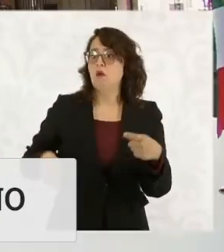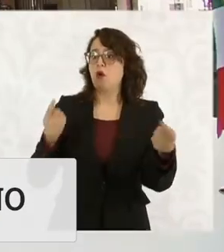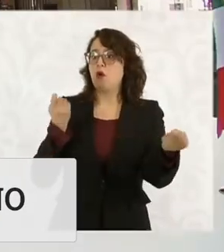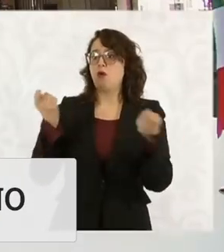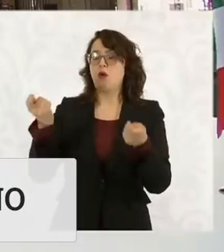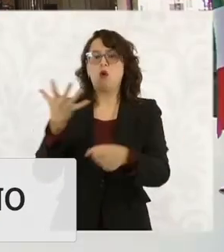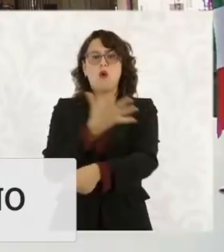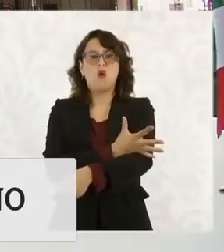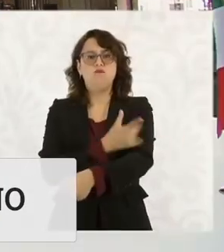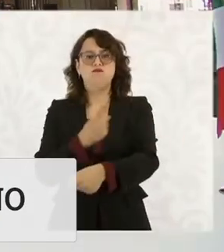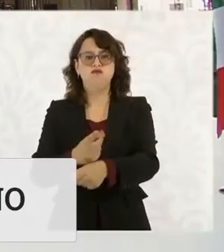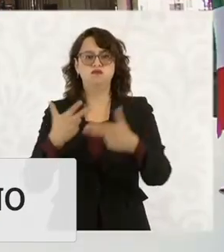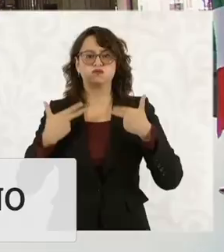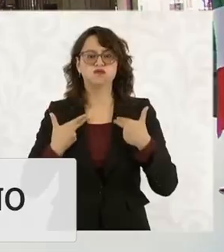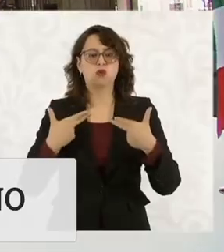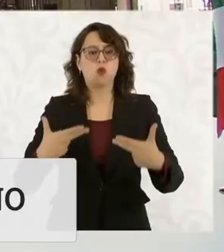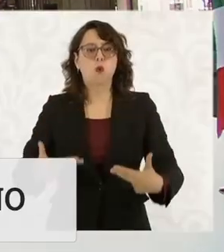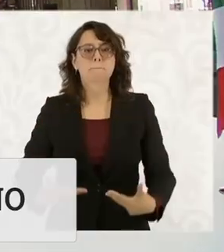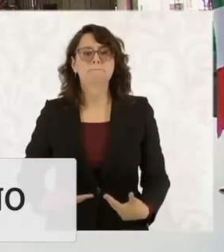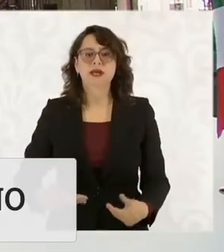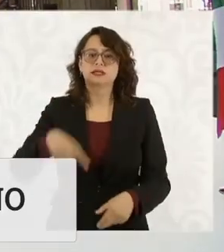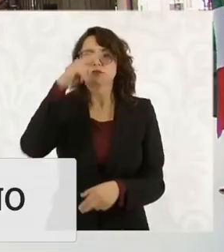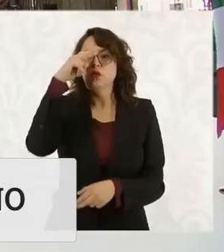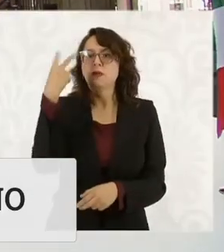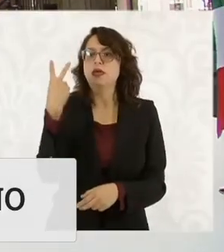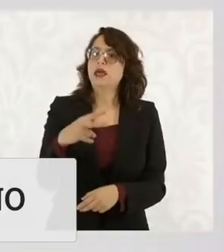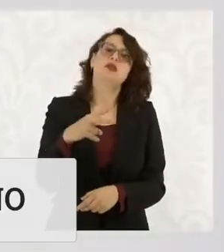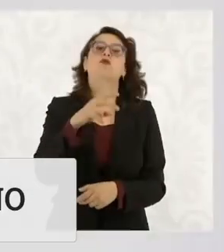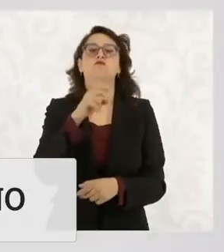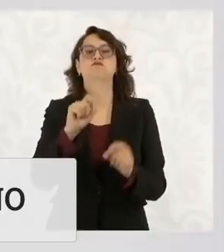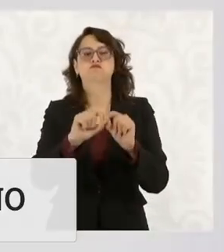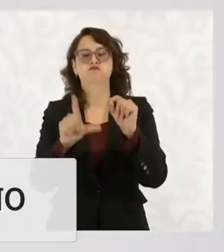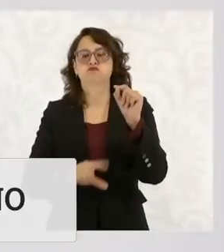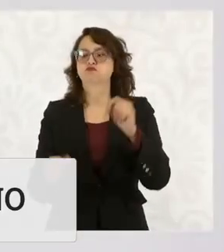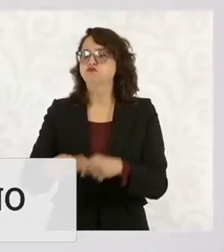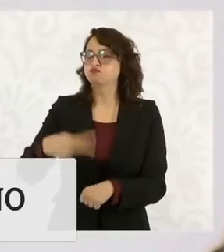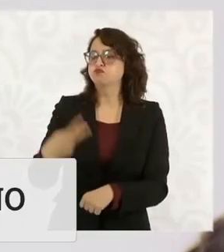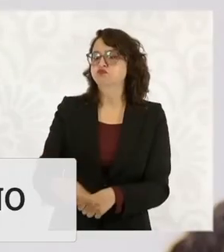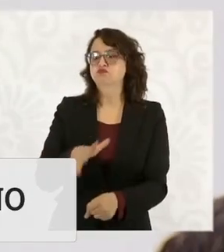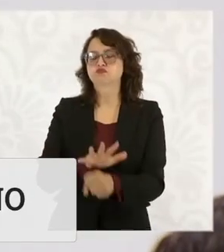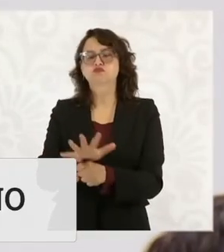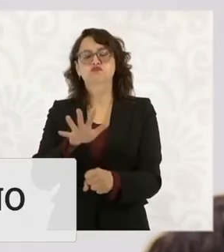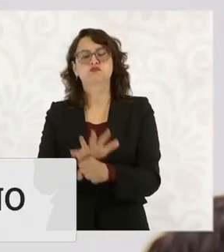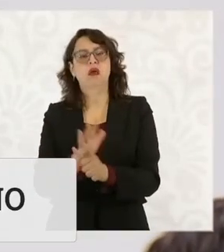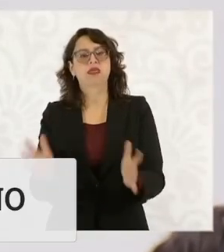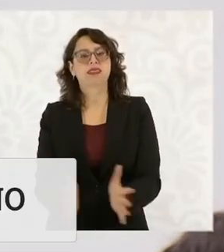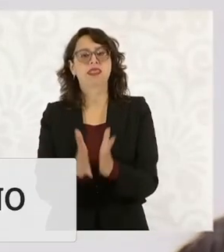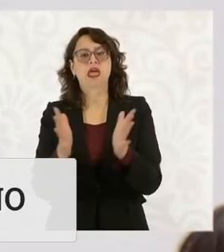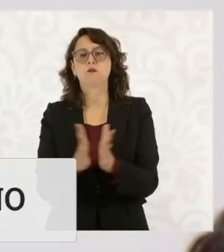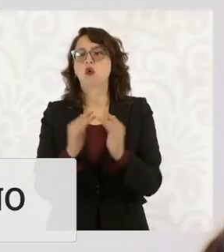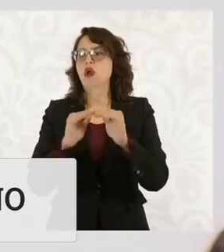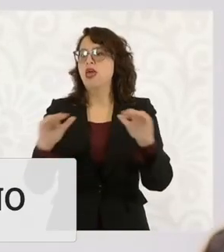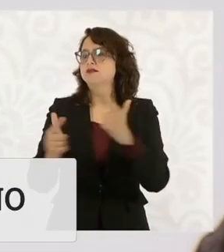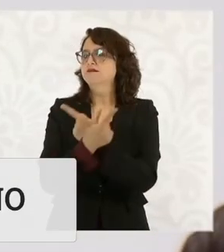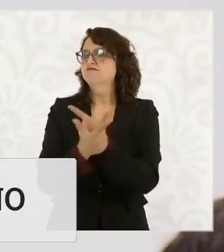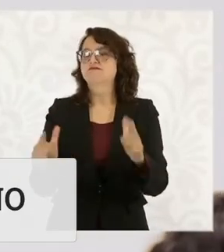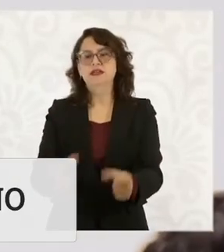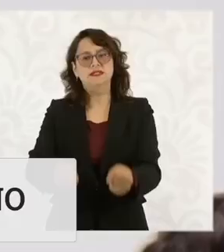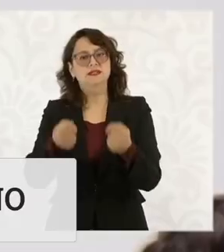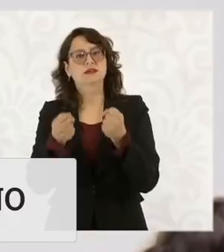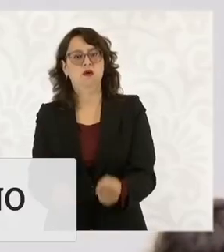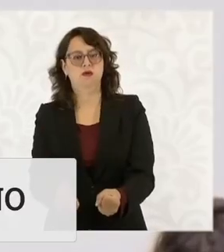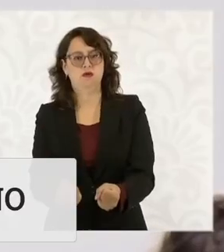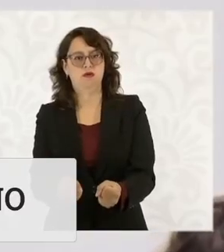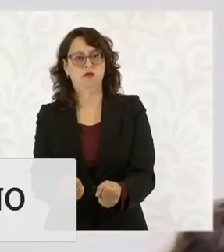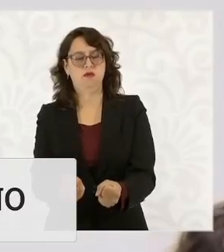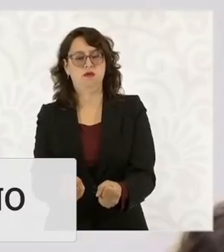humanismo mexicano también consolida la soberanía, la democracia y las libertades.